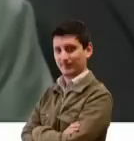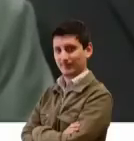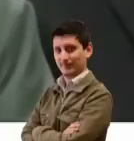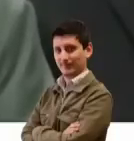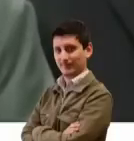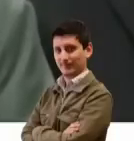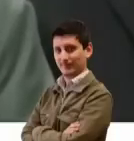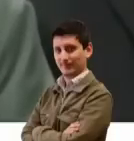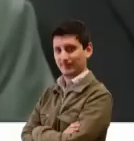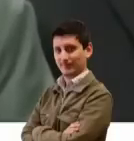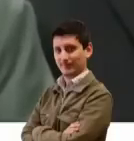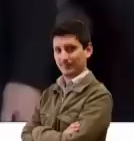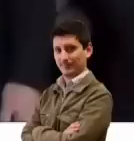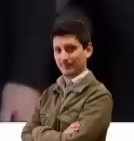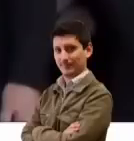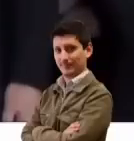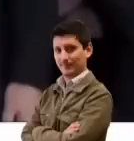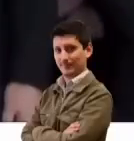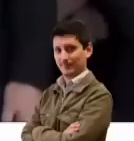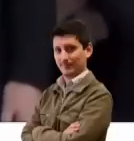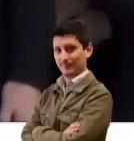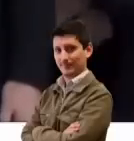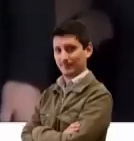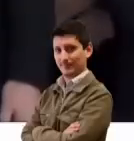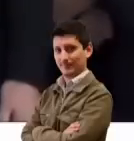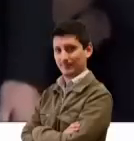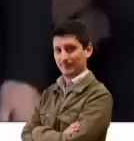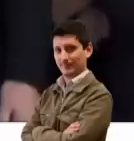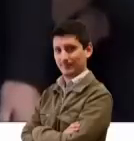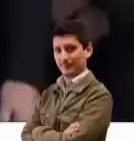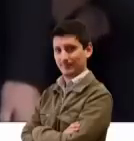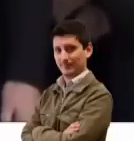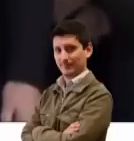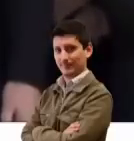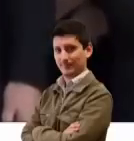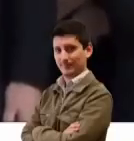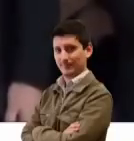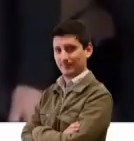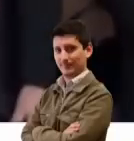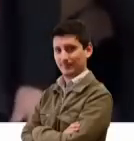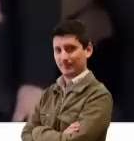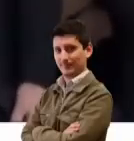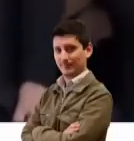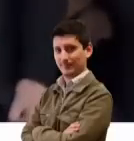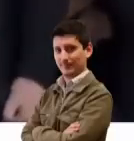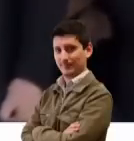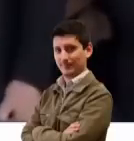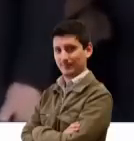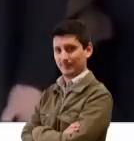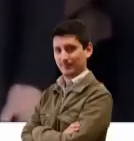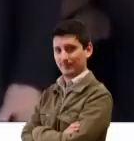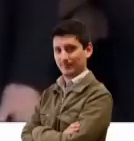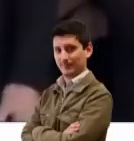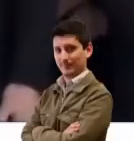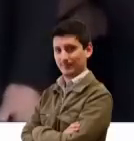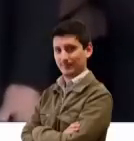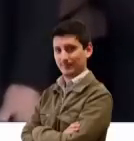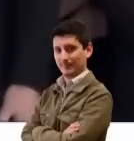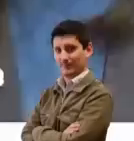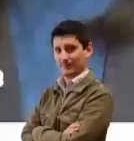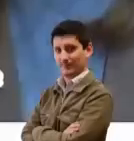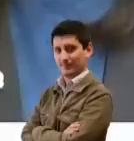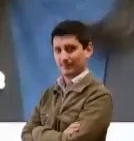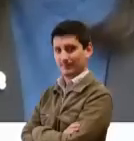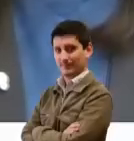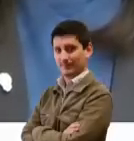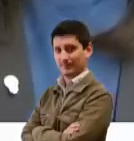CIMSE, la violencia en los colegios y la deserción escolar. Pero quienes firman la propuesta tienen optimismo de que el documento pasará a la cuestión previa y el fondo en